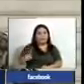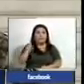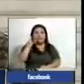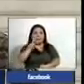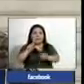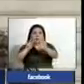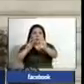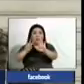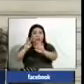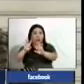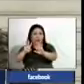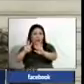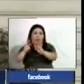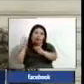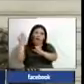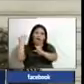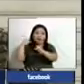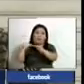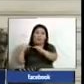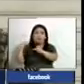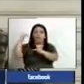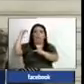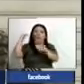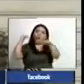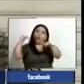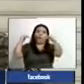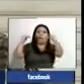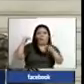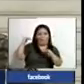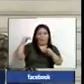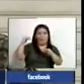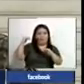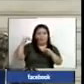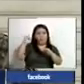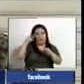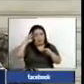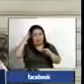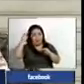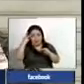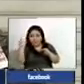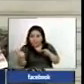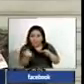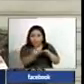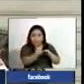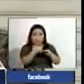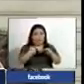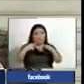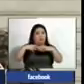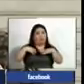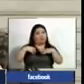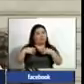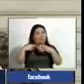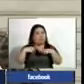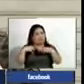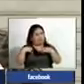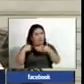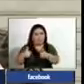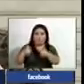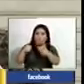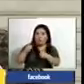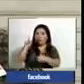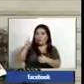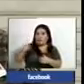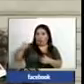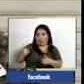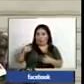174 homicidios menos que el año pasado, es decir, se salvaron 174 vidas con respecto al año